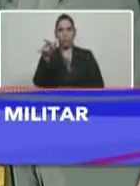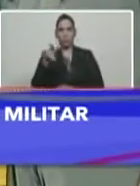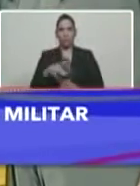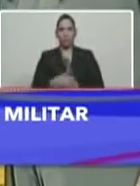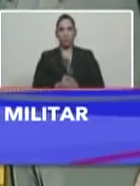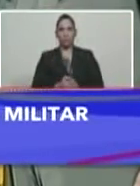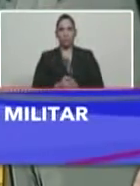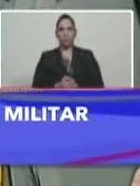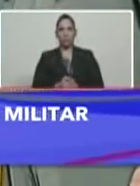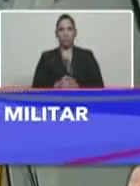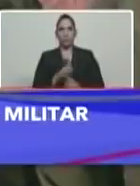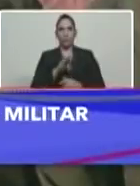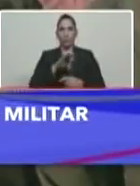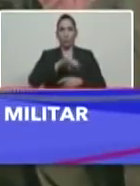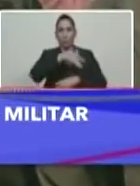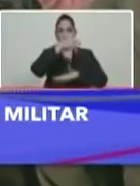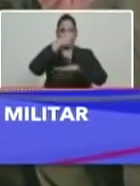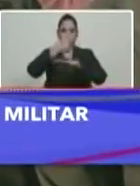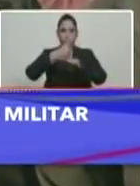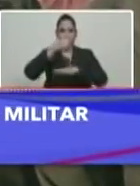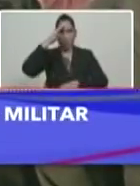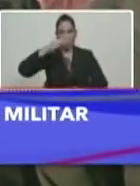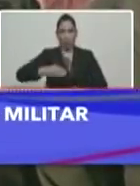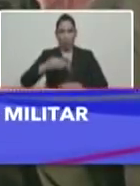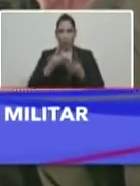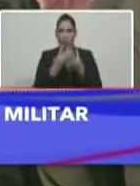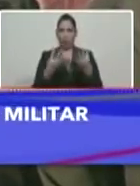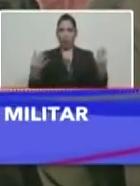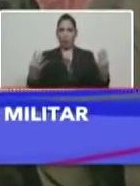comandantes generales del ejército, de la armada,